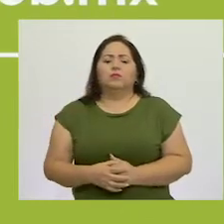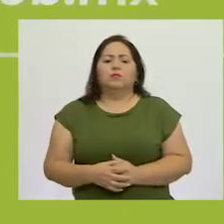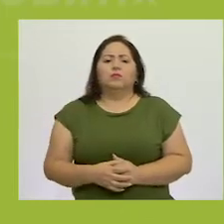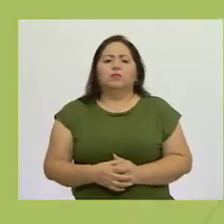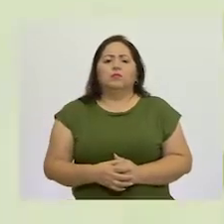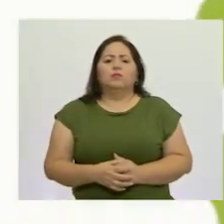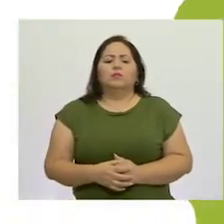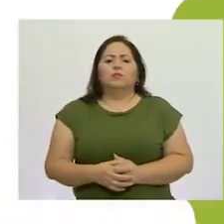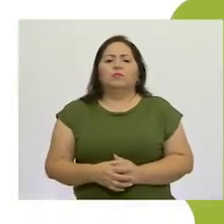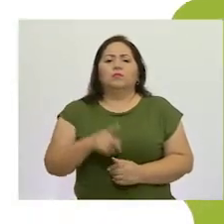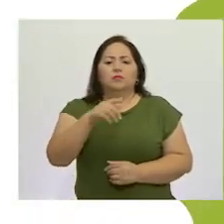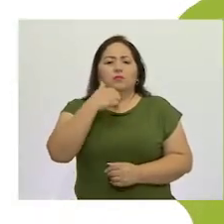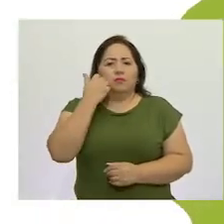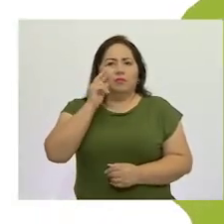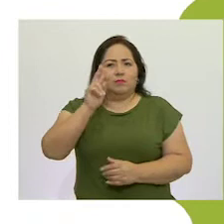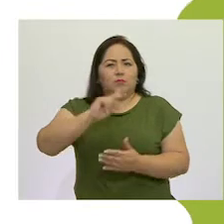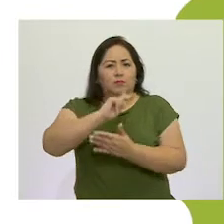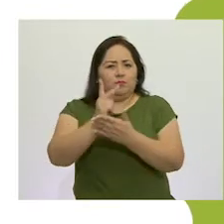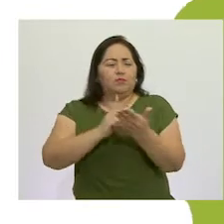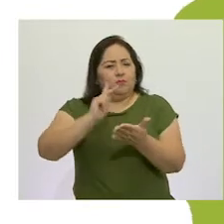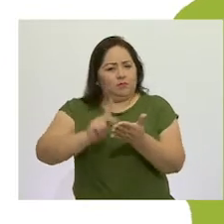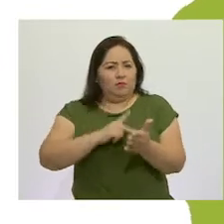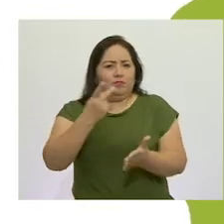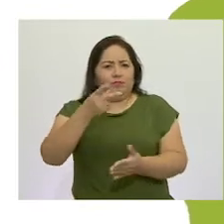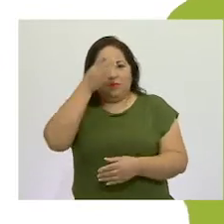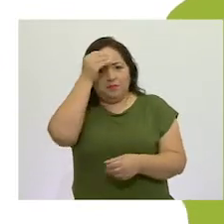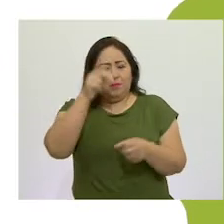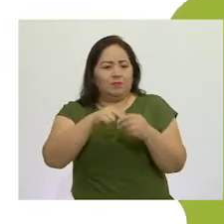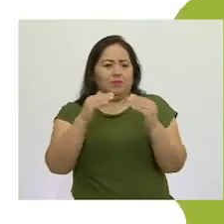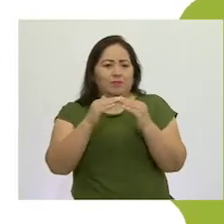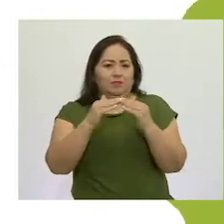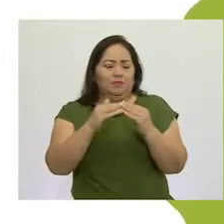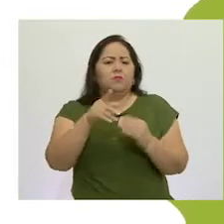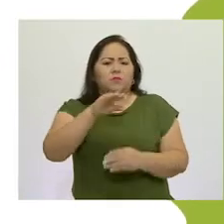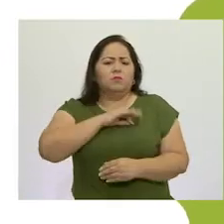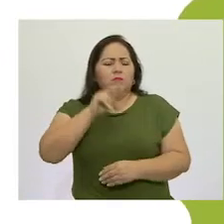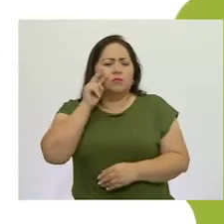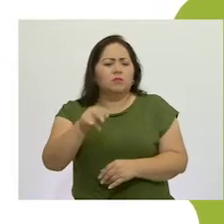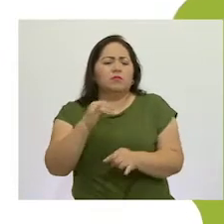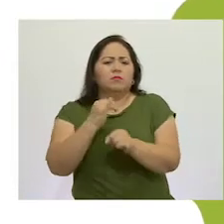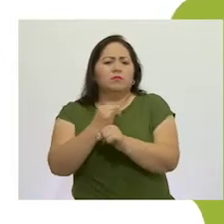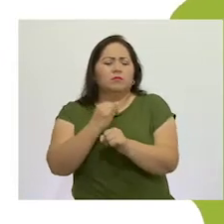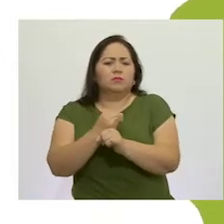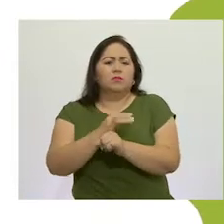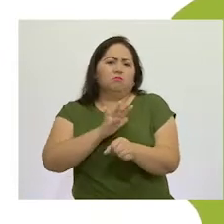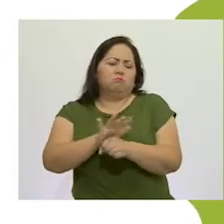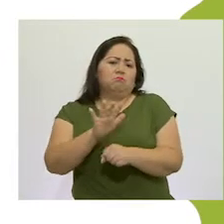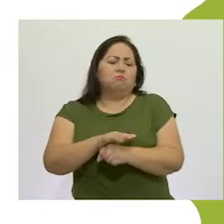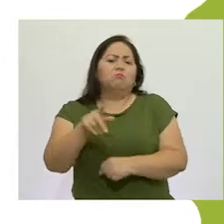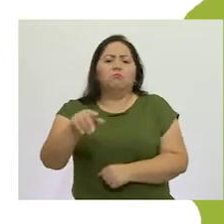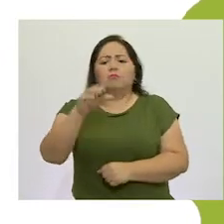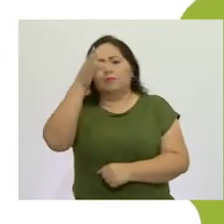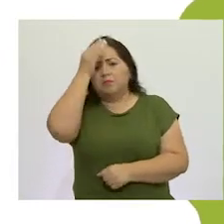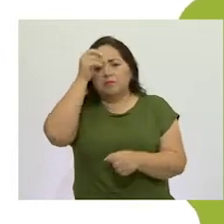conalitec.sep.gob.mx. Si quieres volver a ver los programas de Aprende en Casa, los puedes encontrar en la siguiente